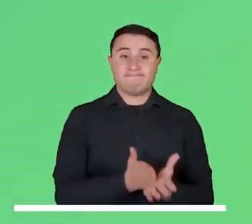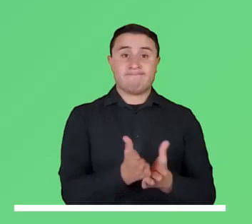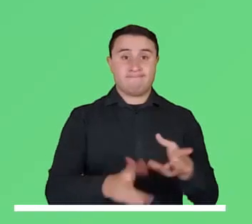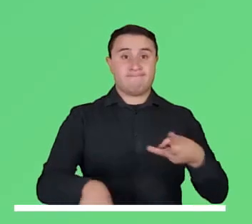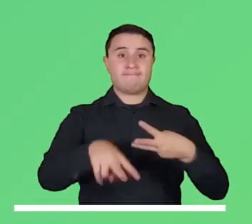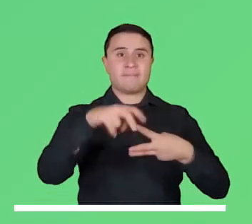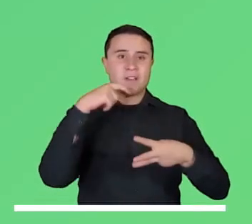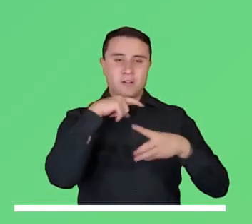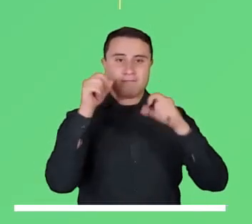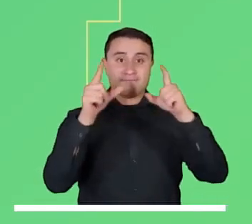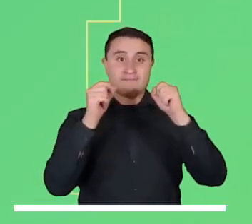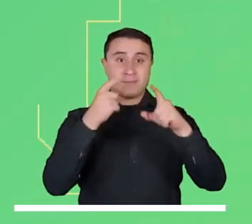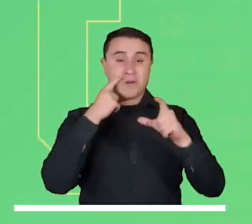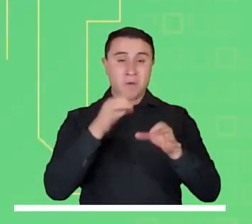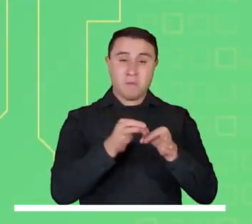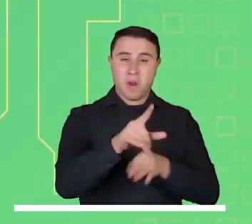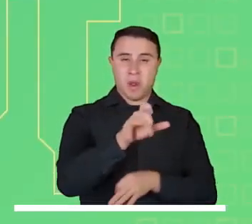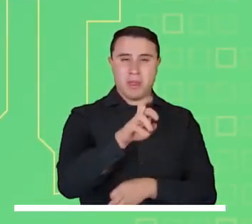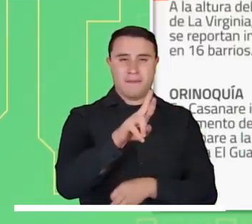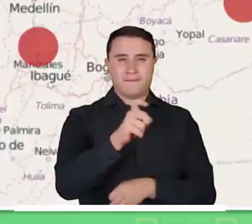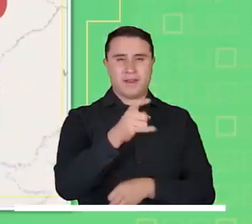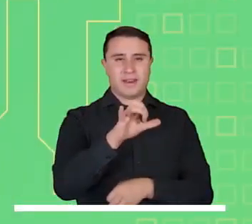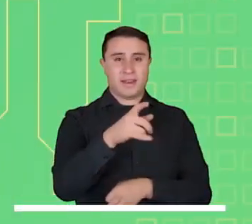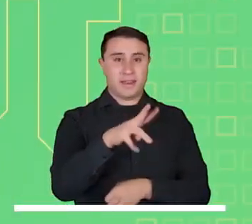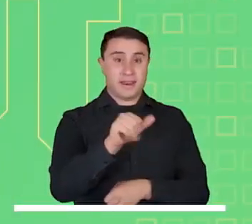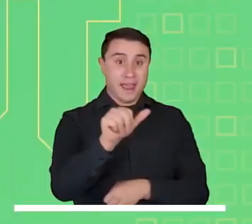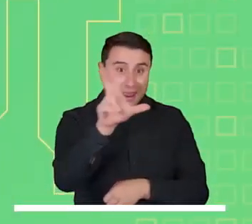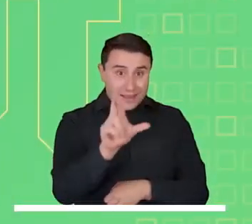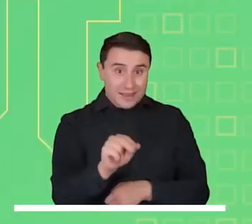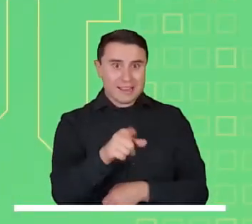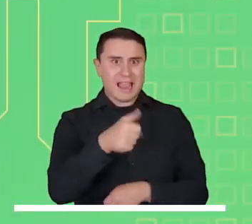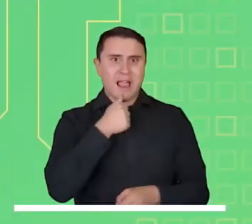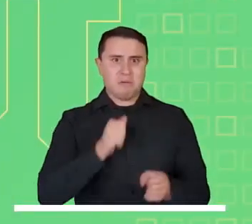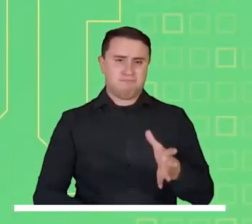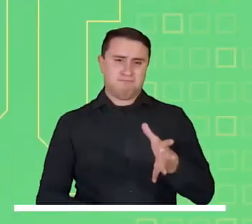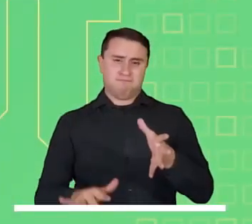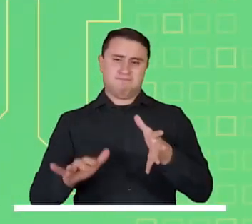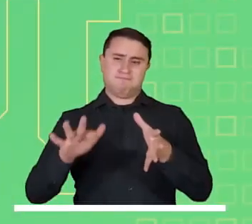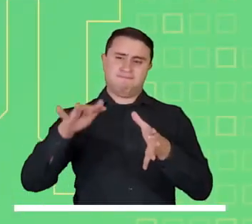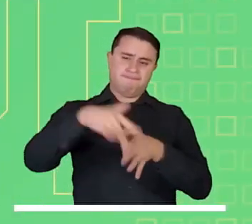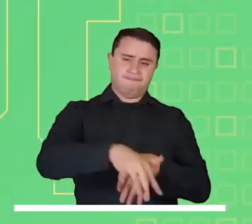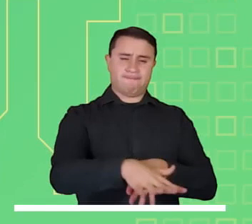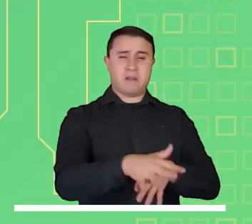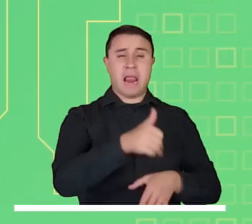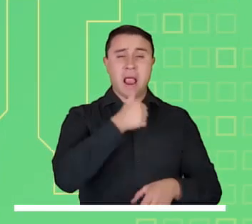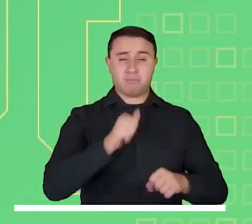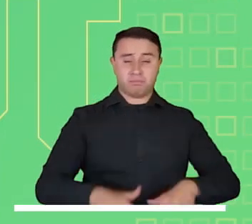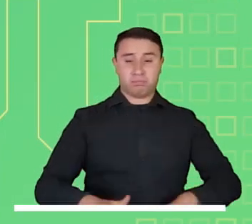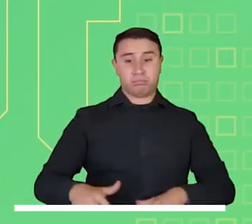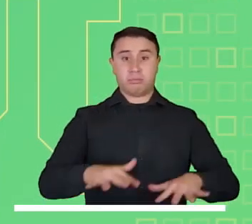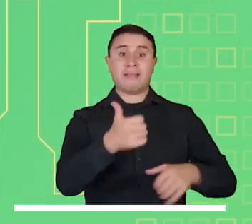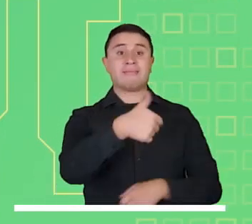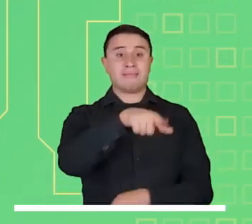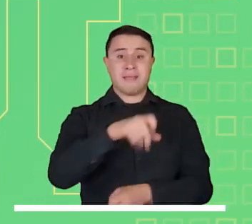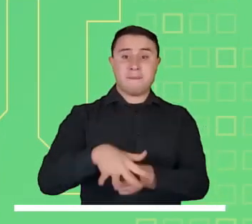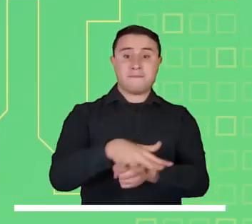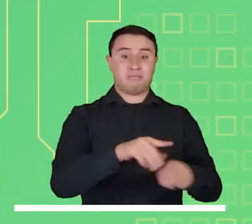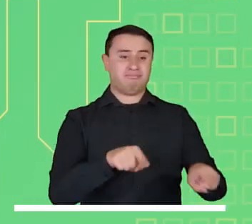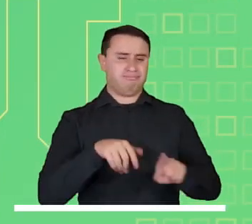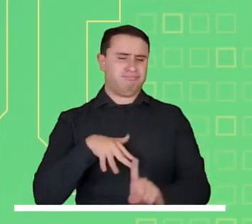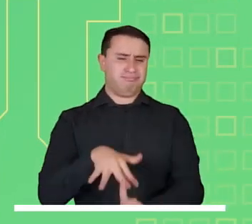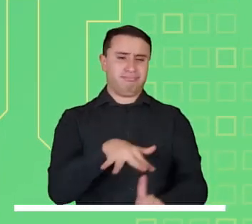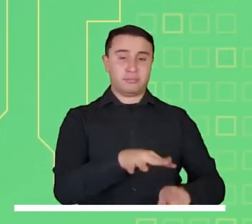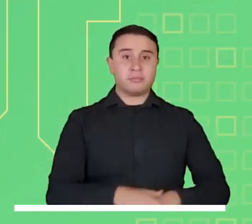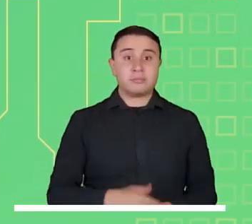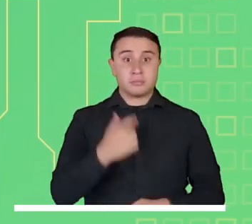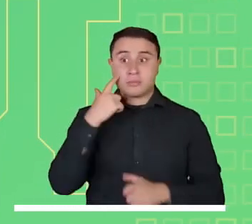alertas que se encuentran activas. Persiste la alerta roja a la altura del municipio de La Virginia, en Risaralda, donde se reportan inundaciones en